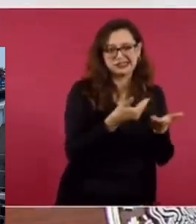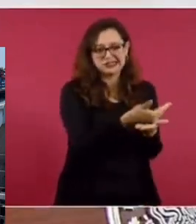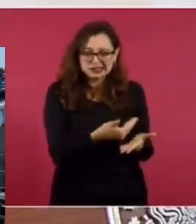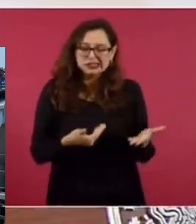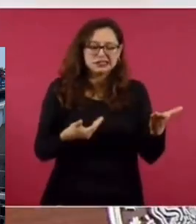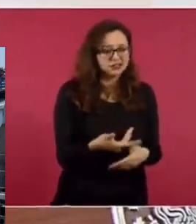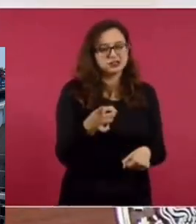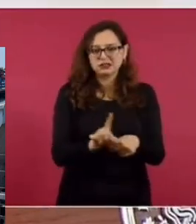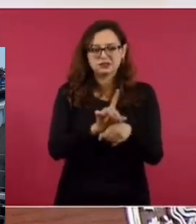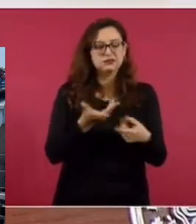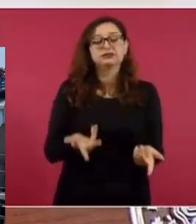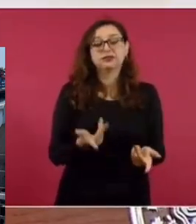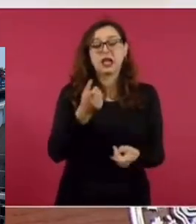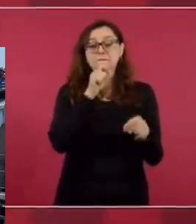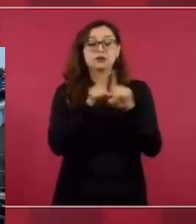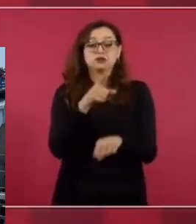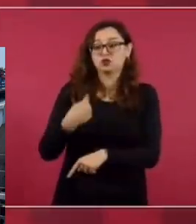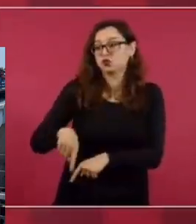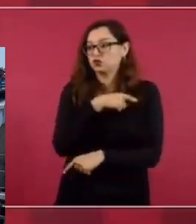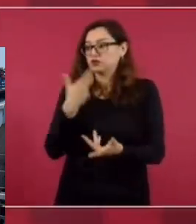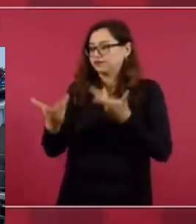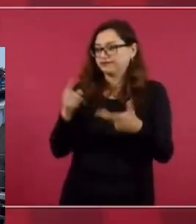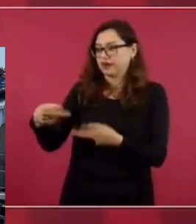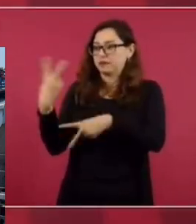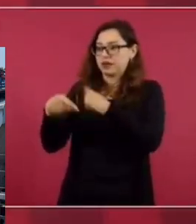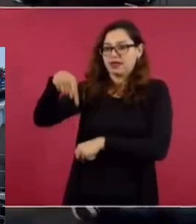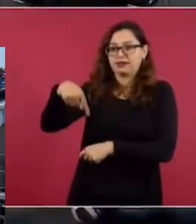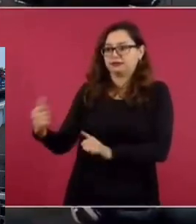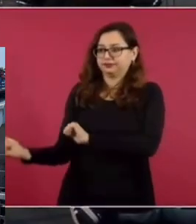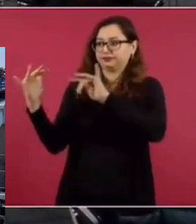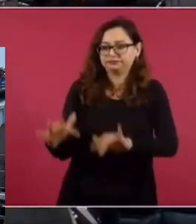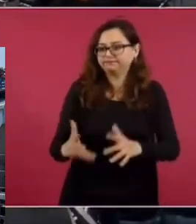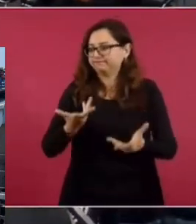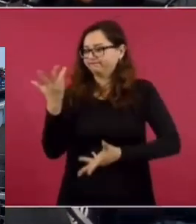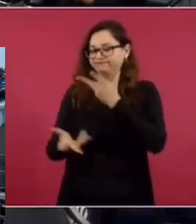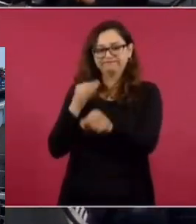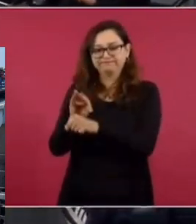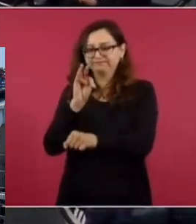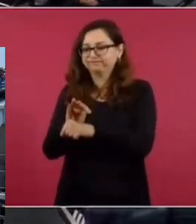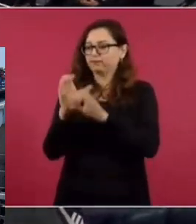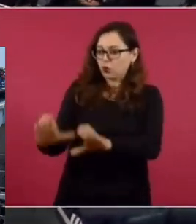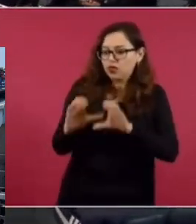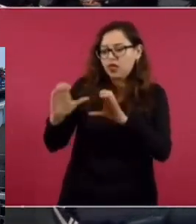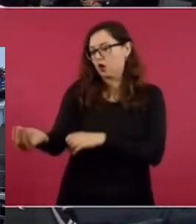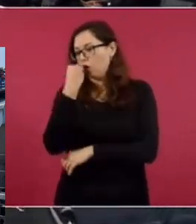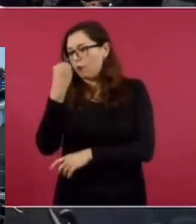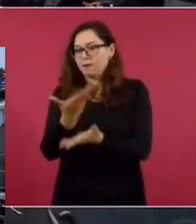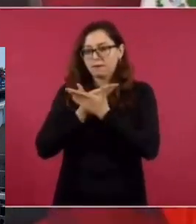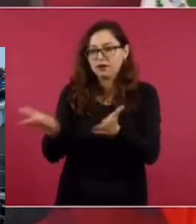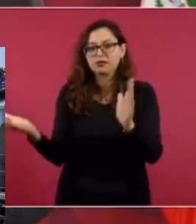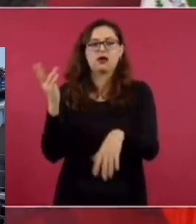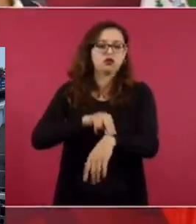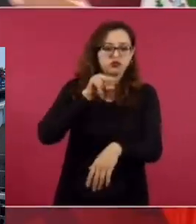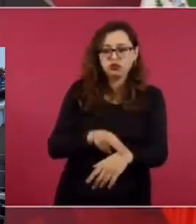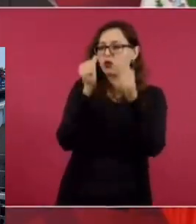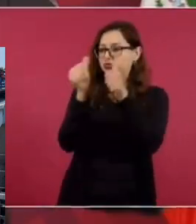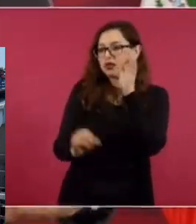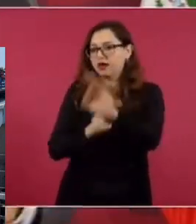cuidando, protegiéndolos con alimentos, con médicos